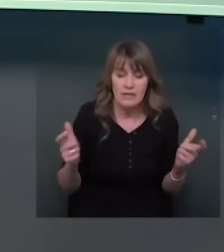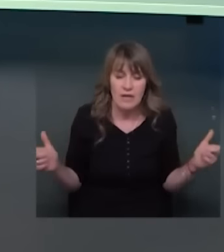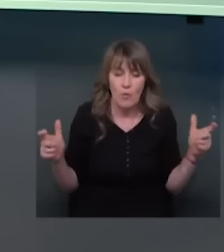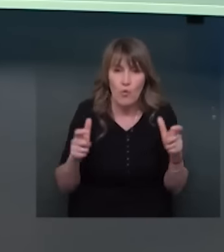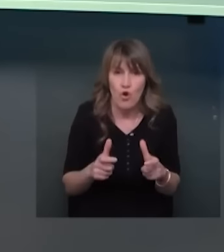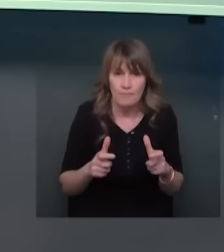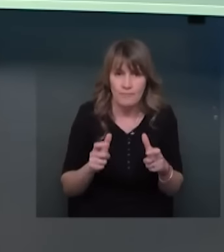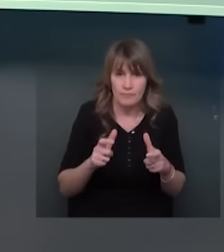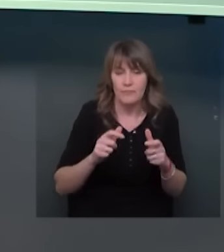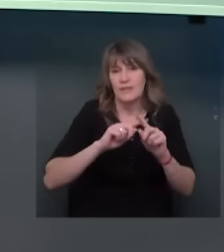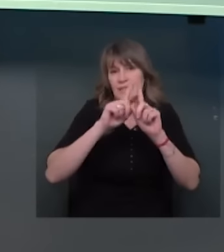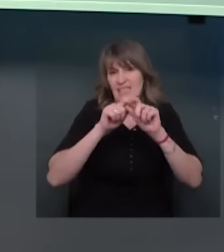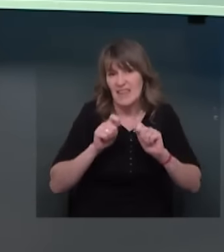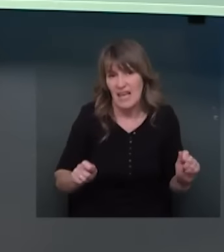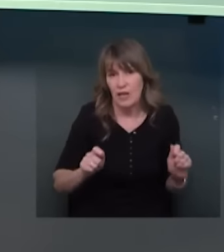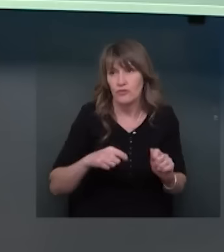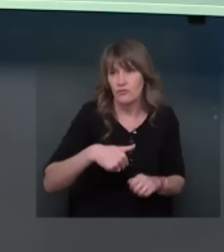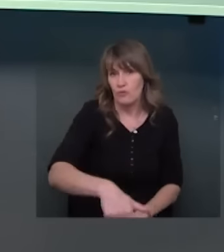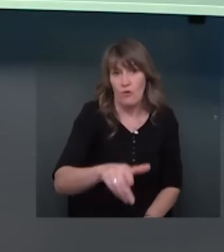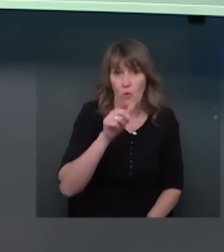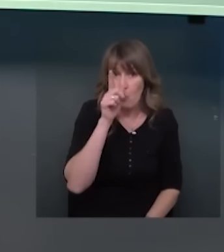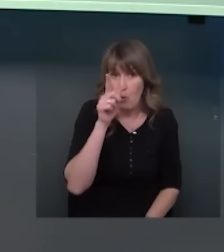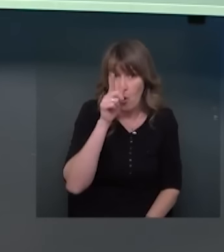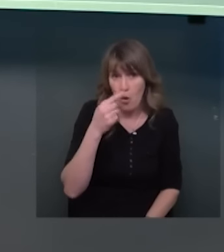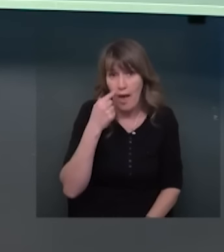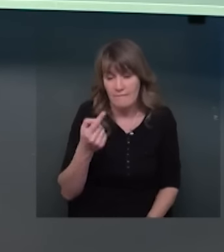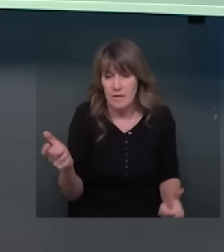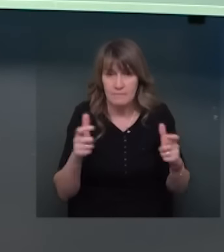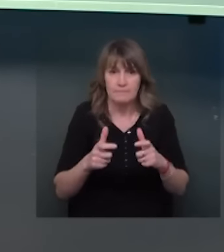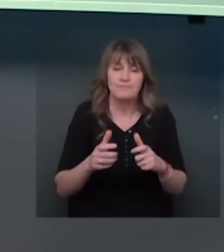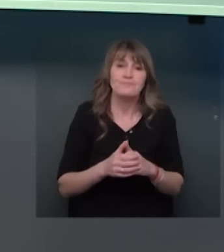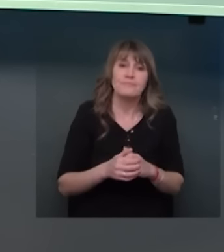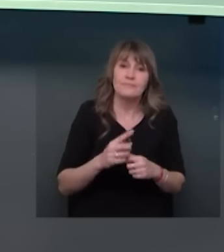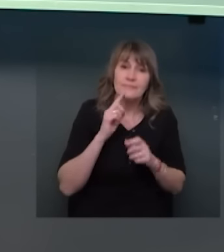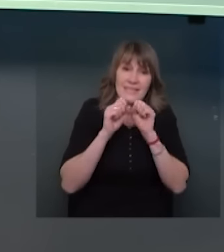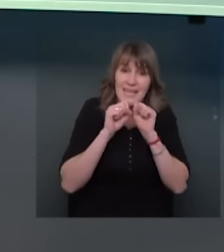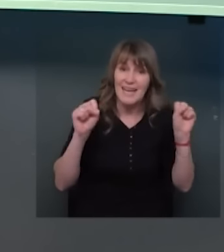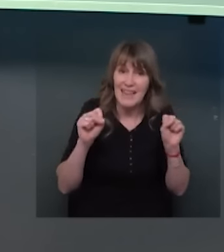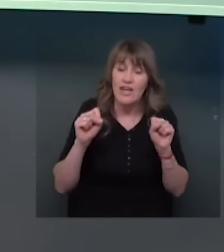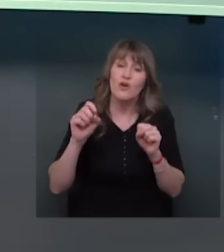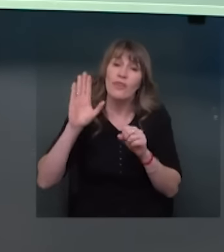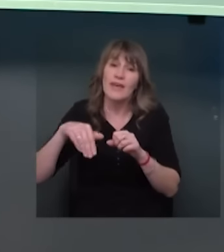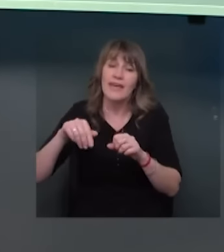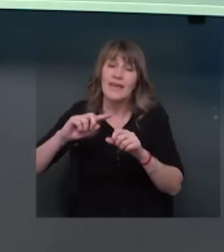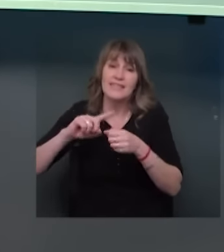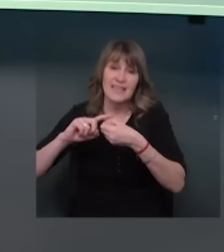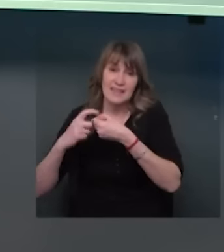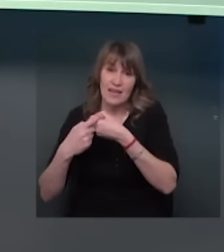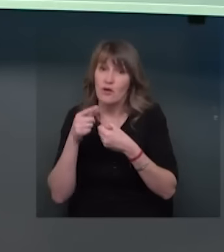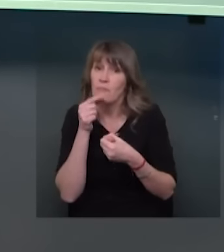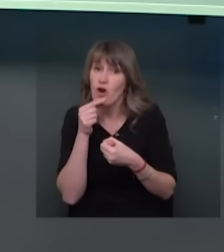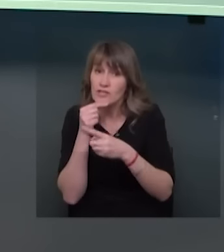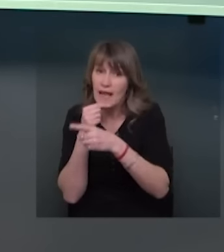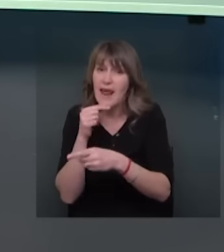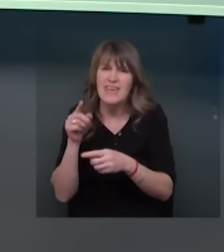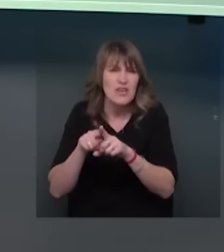central sindical en julio o sea dentro de bien poco Fabricio Ros secretario general del sindicato policial recordó que en 2021 fracasó una